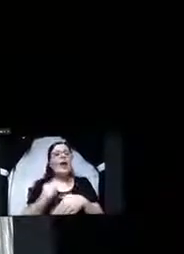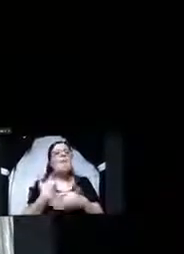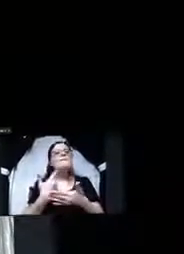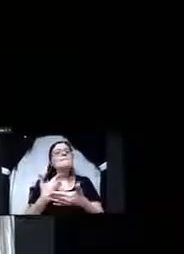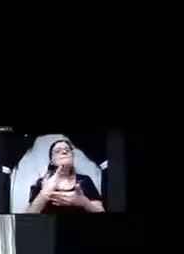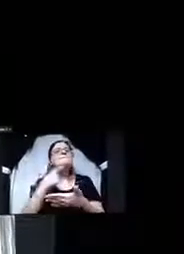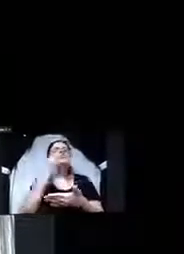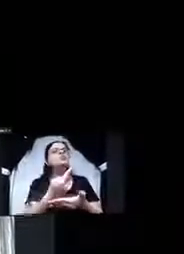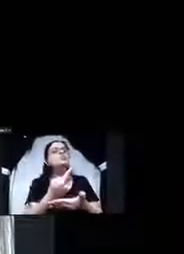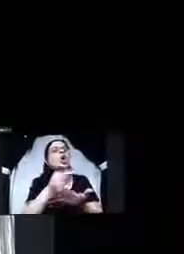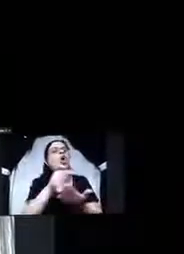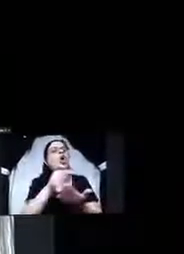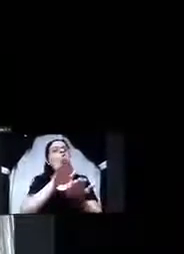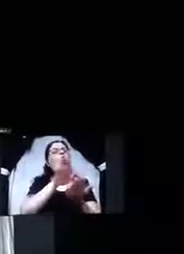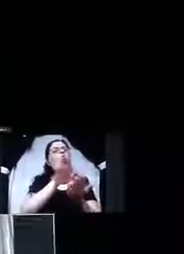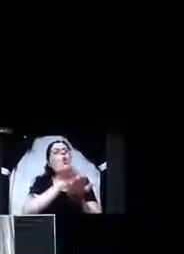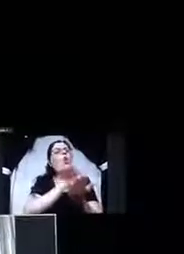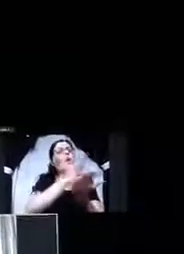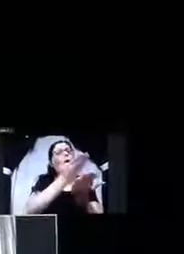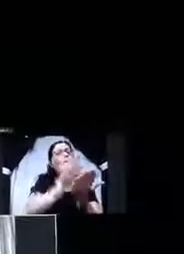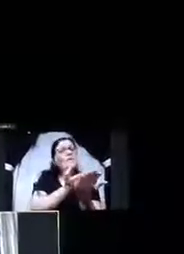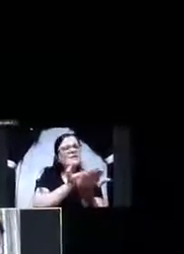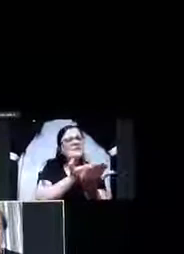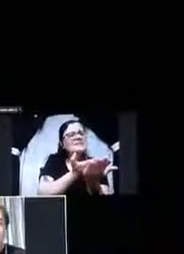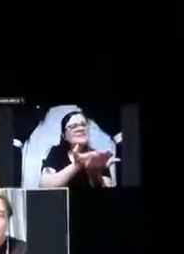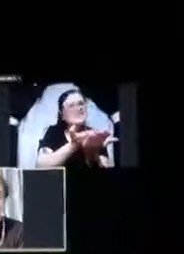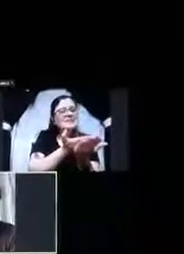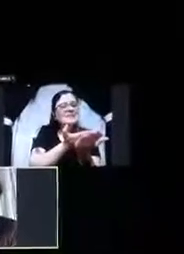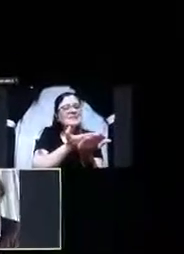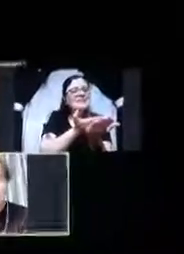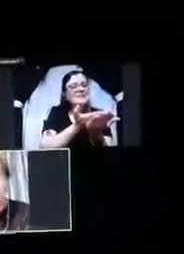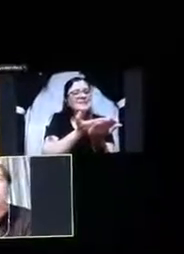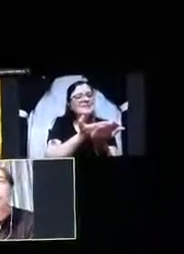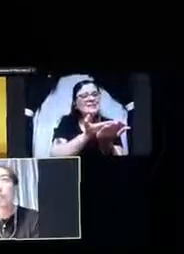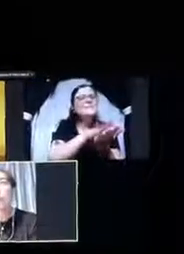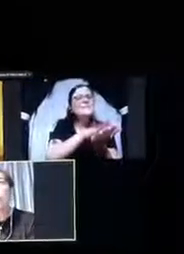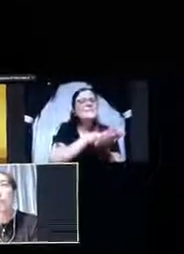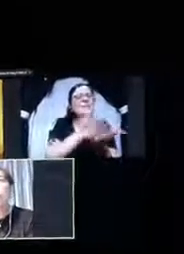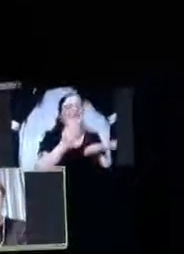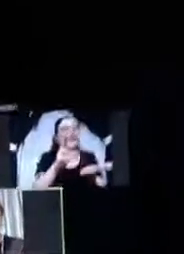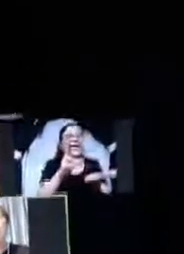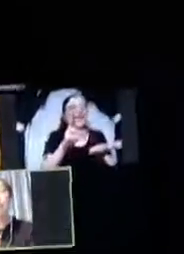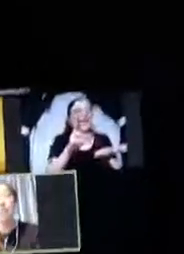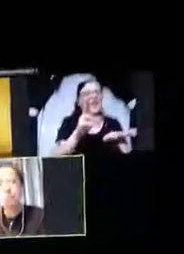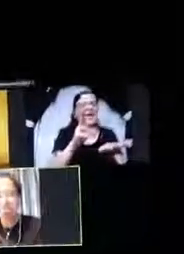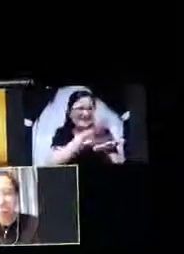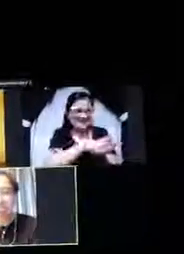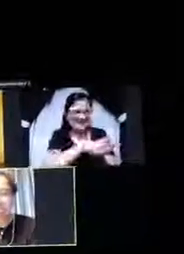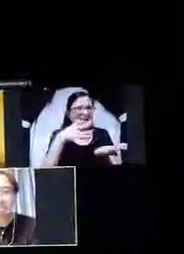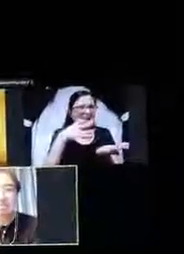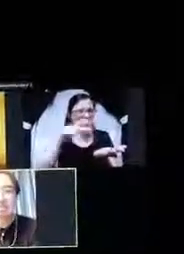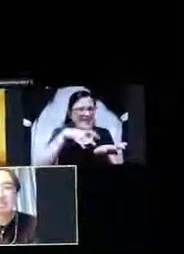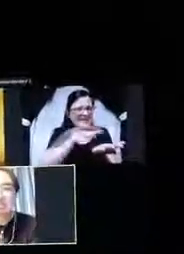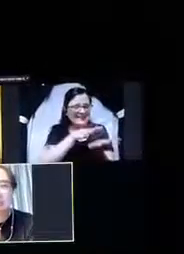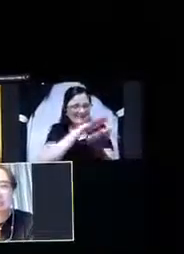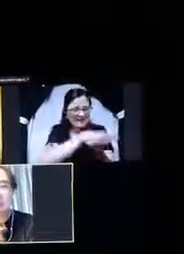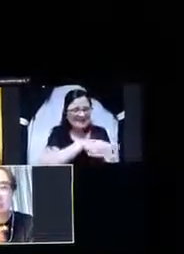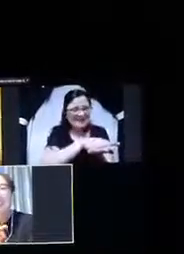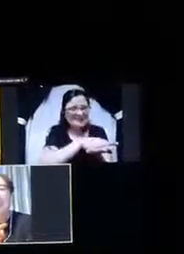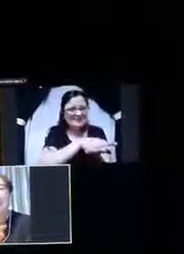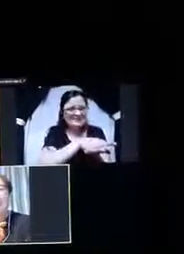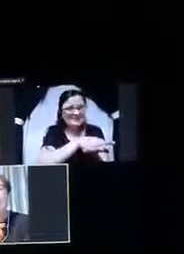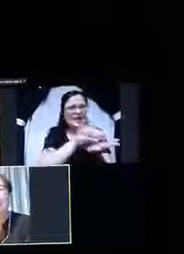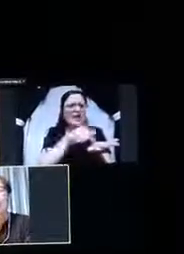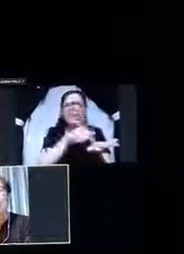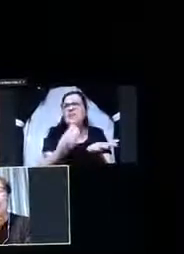toallitas femeninas, ¿no? Entonces me dice, ¿y esto cuándo se usa? Y yo le digo, cuando seas grande, ¿no? Sí, por eso digo, me va